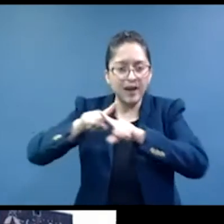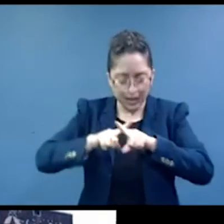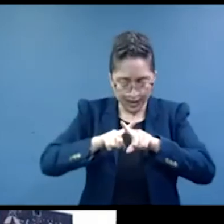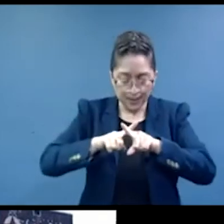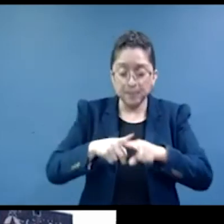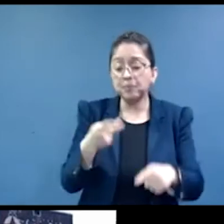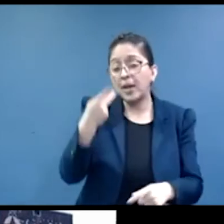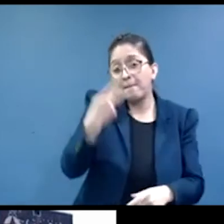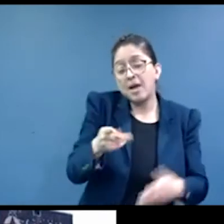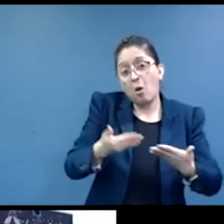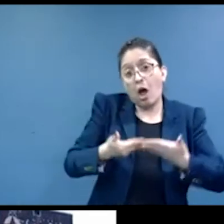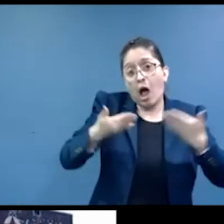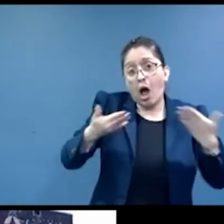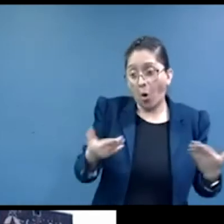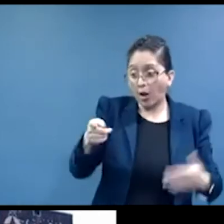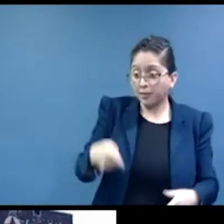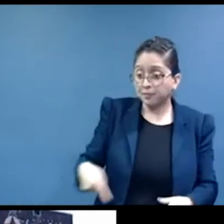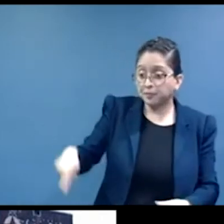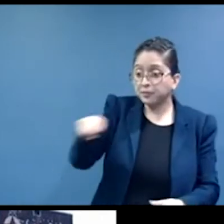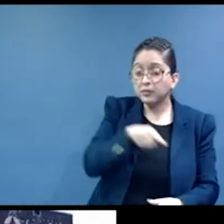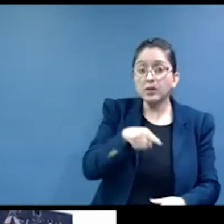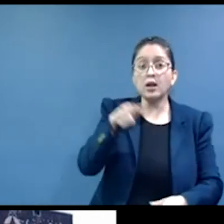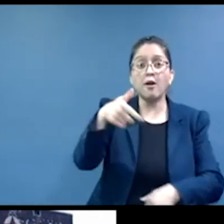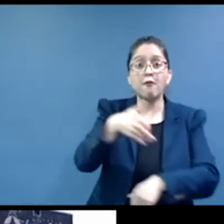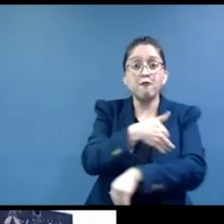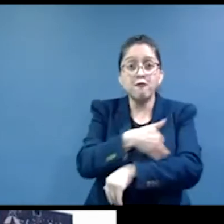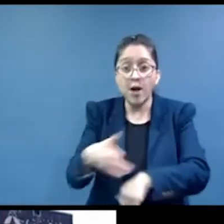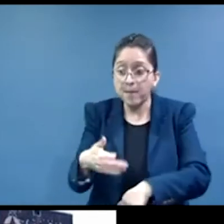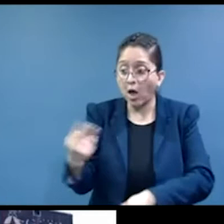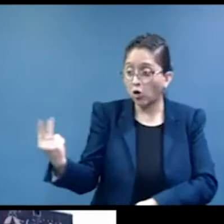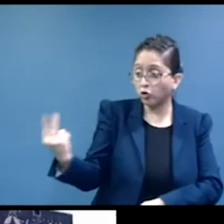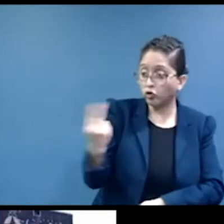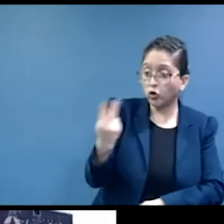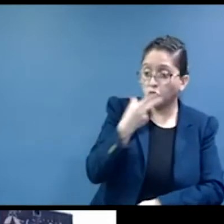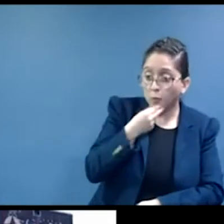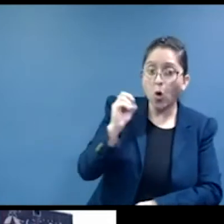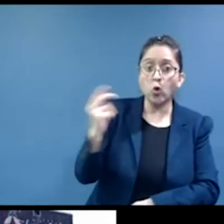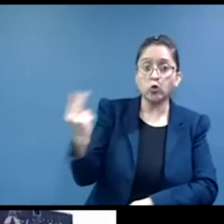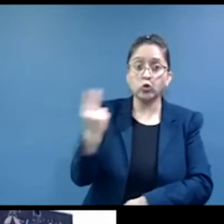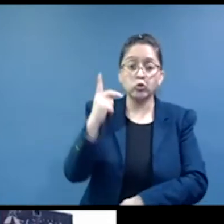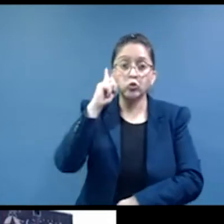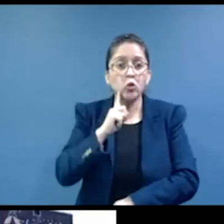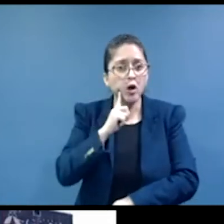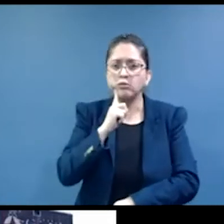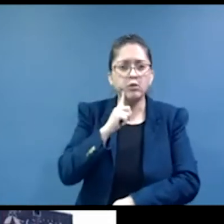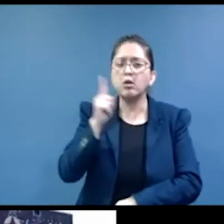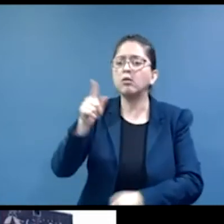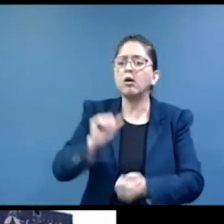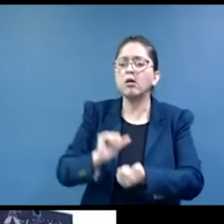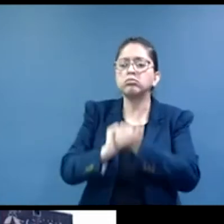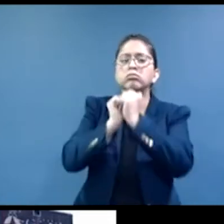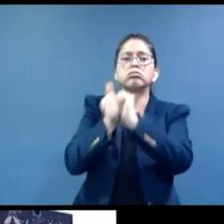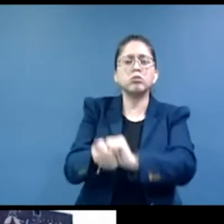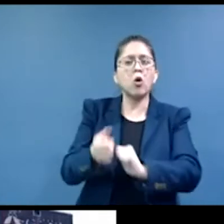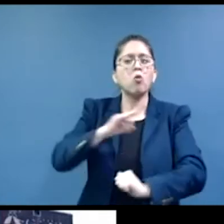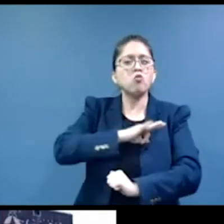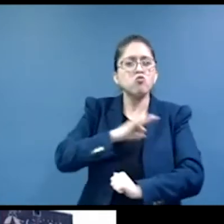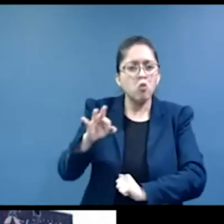no se limita únicamente a la vida en pareja, sino que puede extenderse también a la procreación y a la crianza de niños y